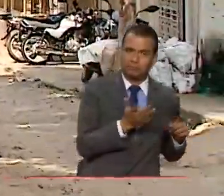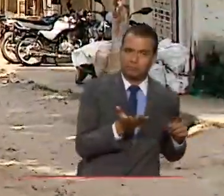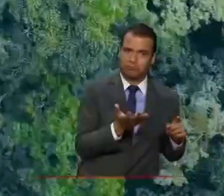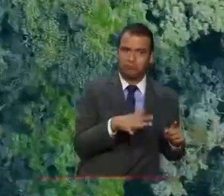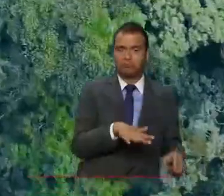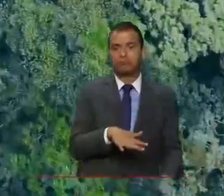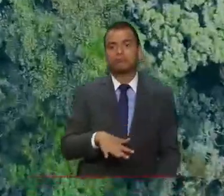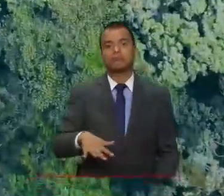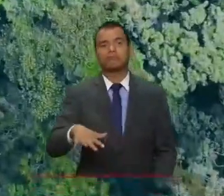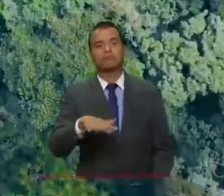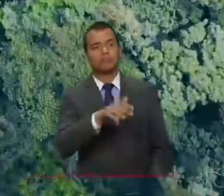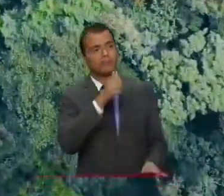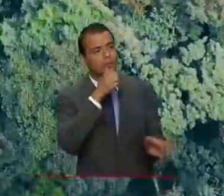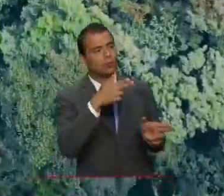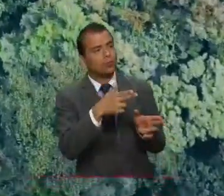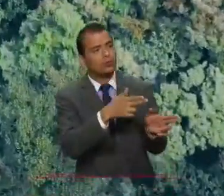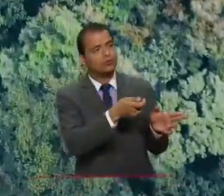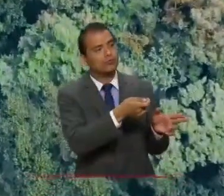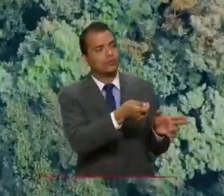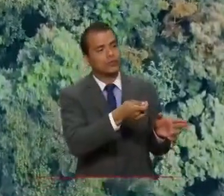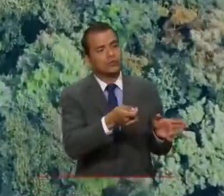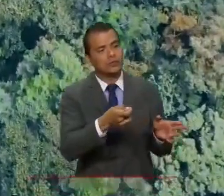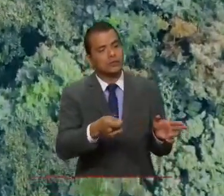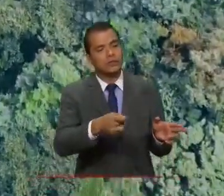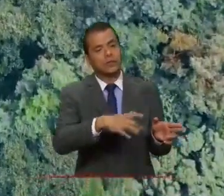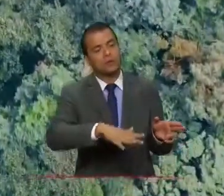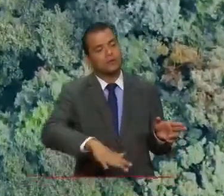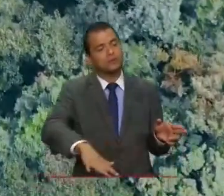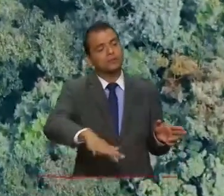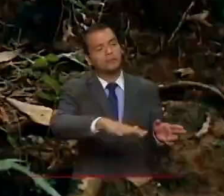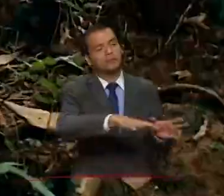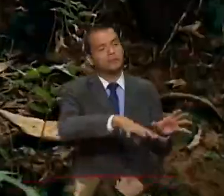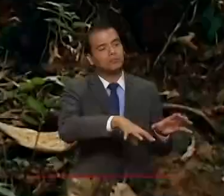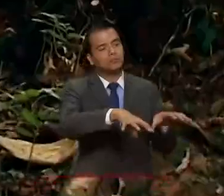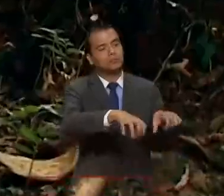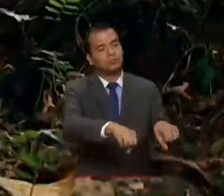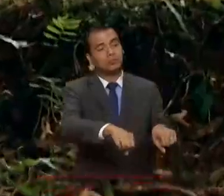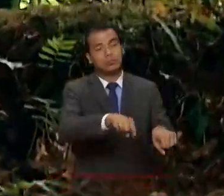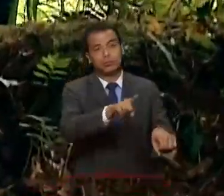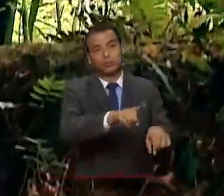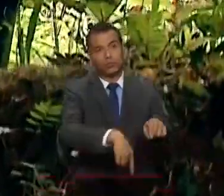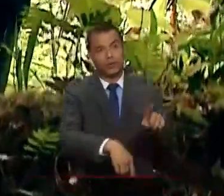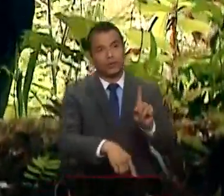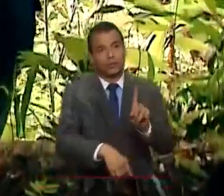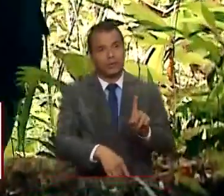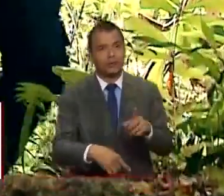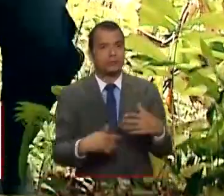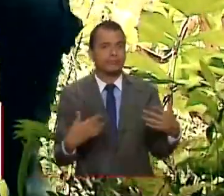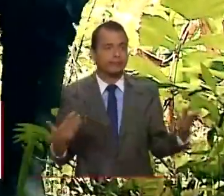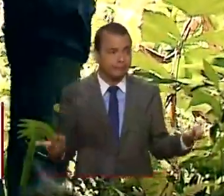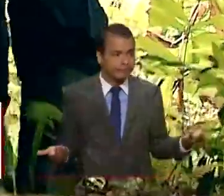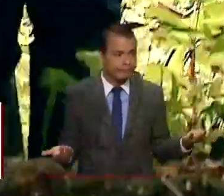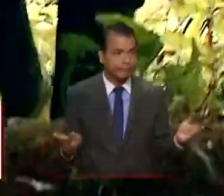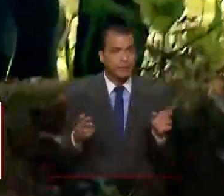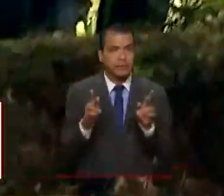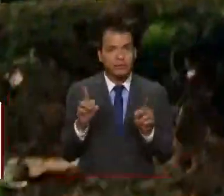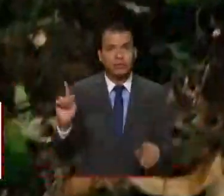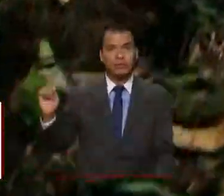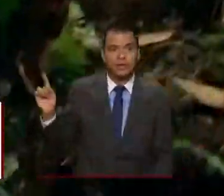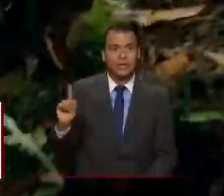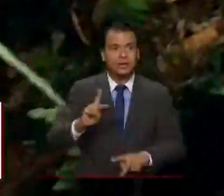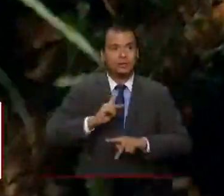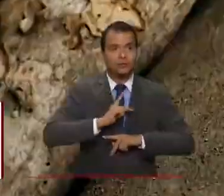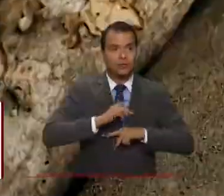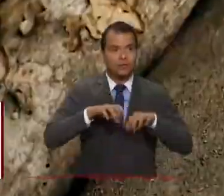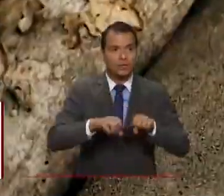que intocables, pero los tiempos de los procesos permiten avanzar las construcciones y luego se discuten derechos como a tener una